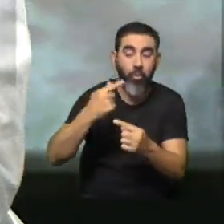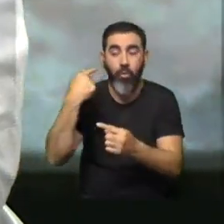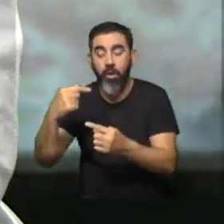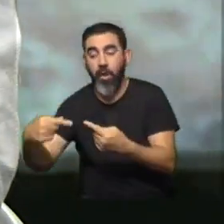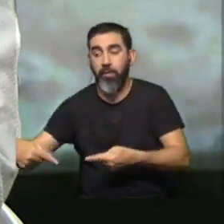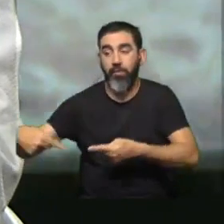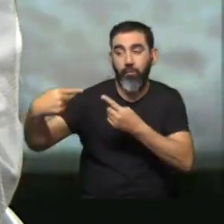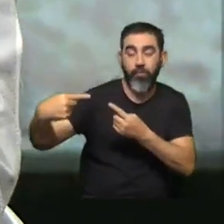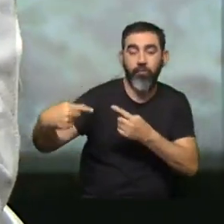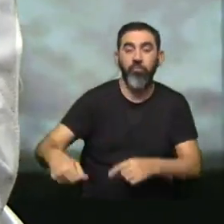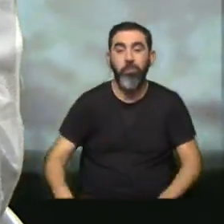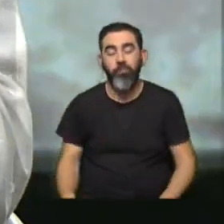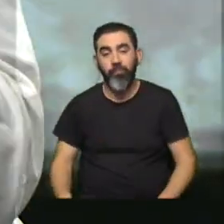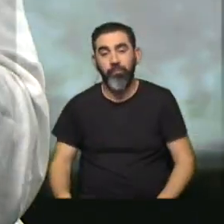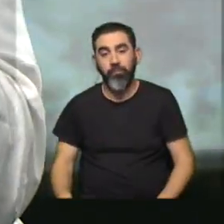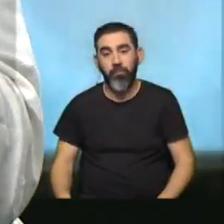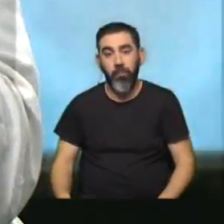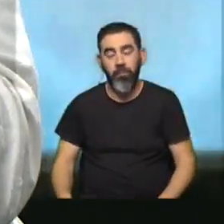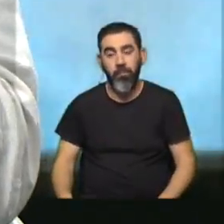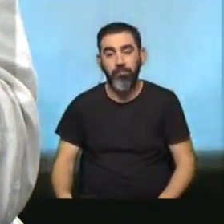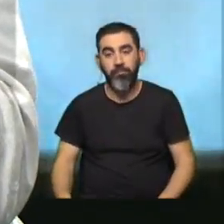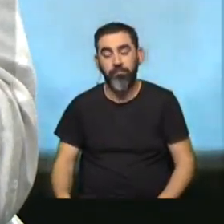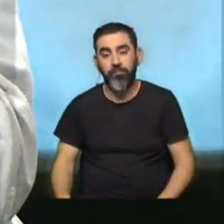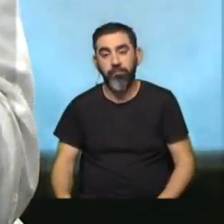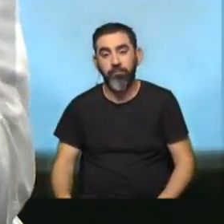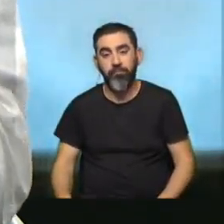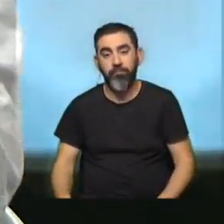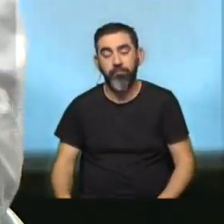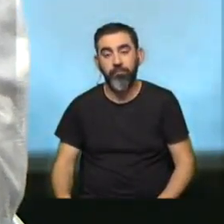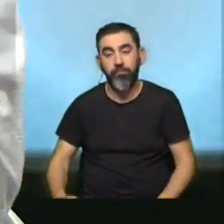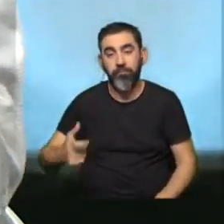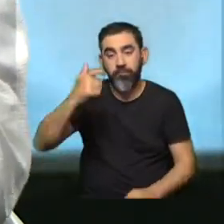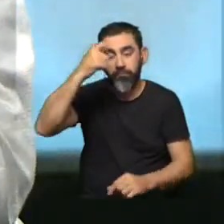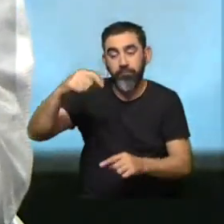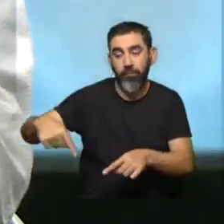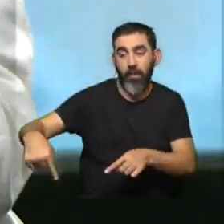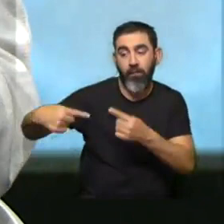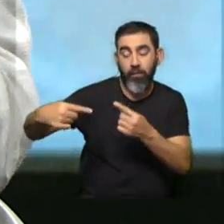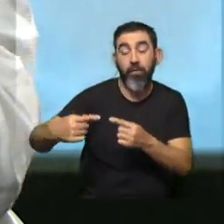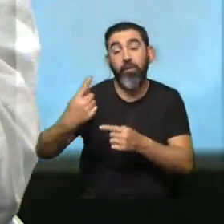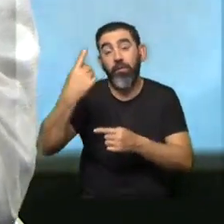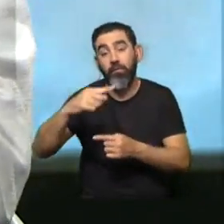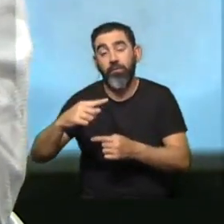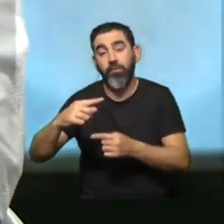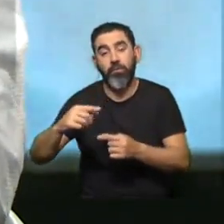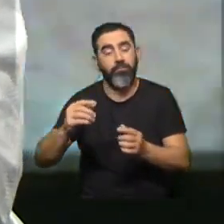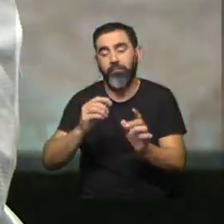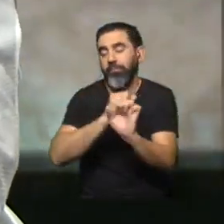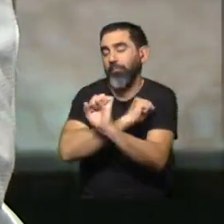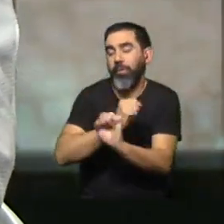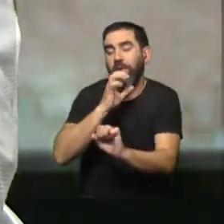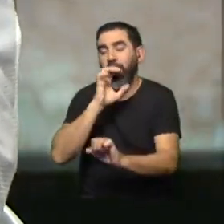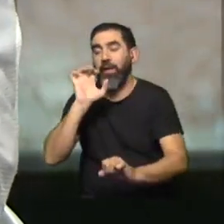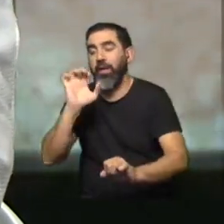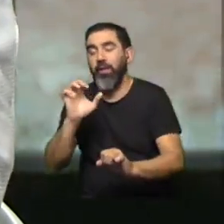debate. Lo que quiero decir es que la ciencia es debate y por lo tanto de ninguna manera las críticas